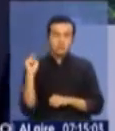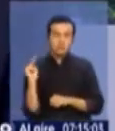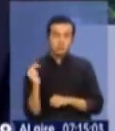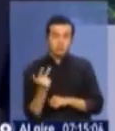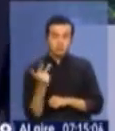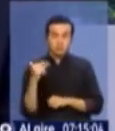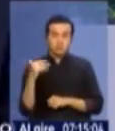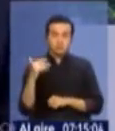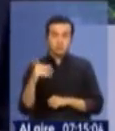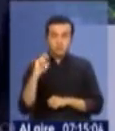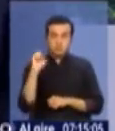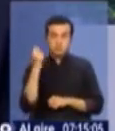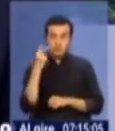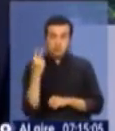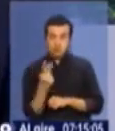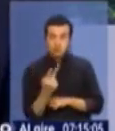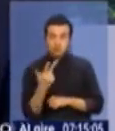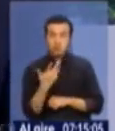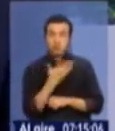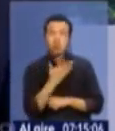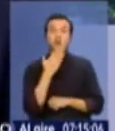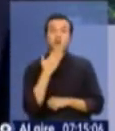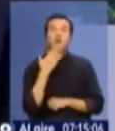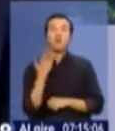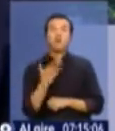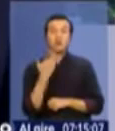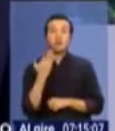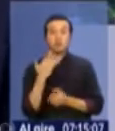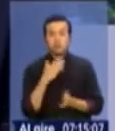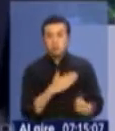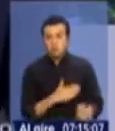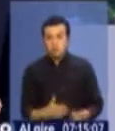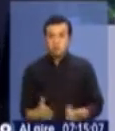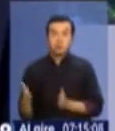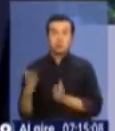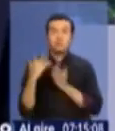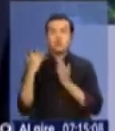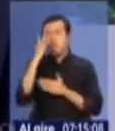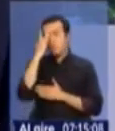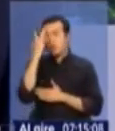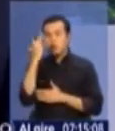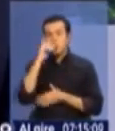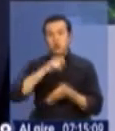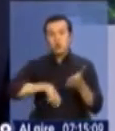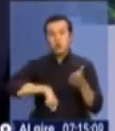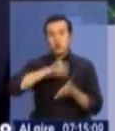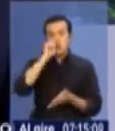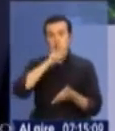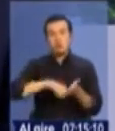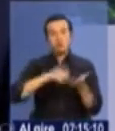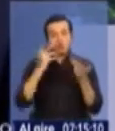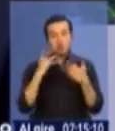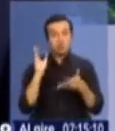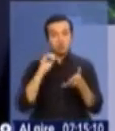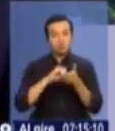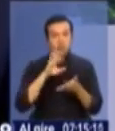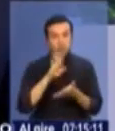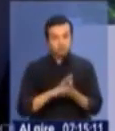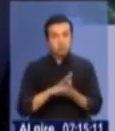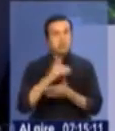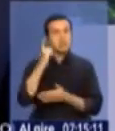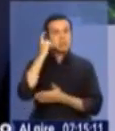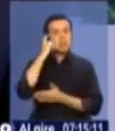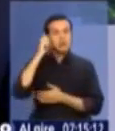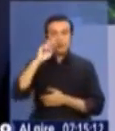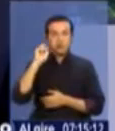concomitancia es decir se van a desarrollar quiera que no porque los contratos así están establecidos creo que para el segundo y para